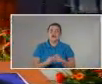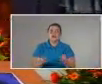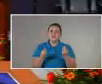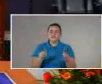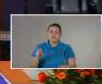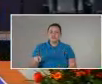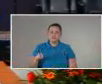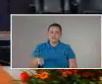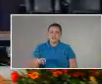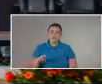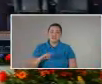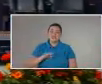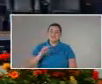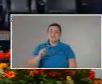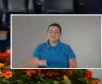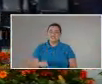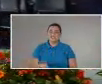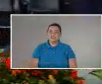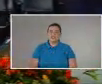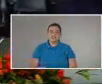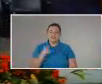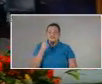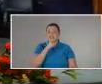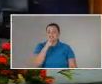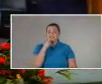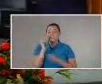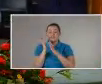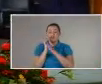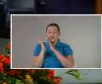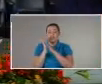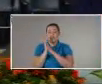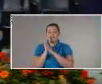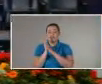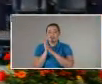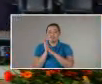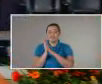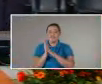provocando que la tierra tiemble a la presencia del Señor.